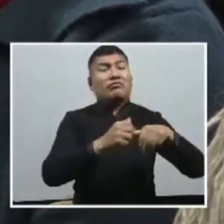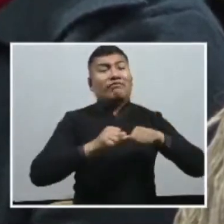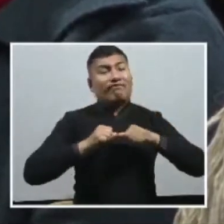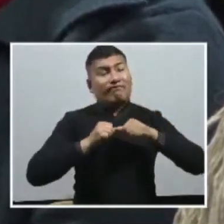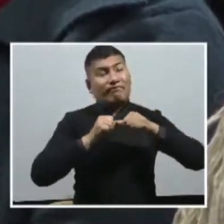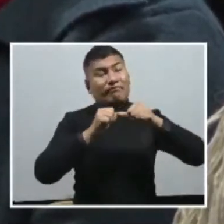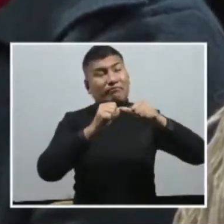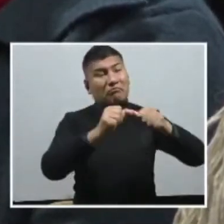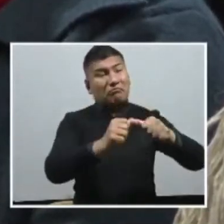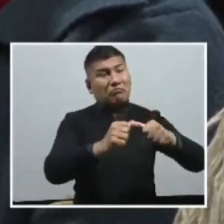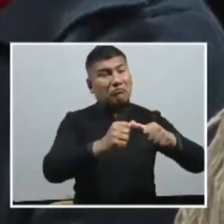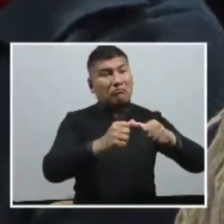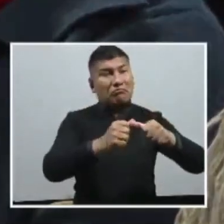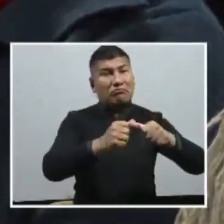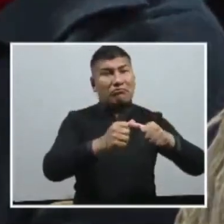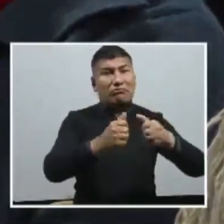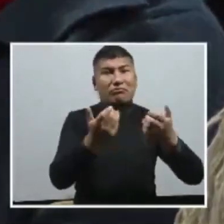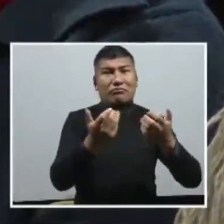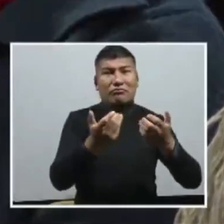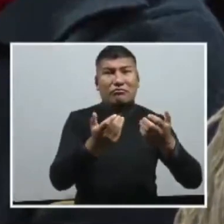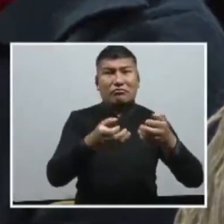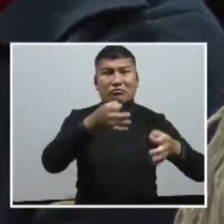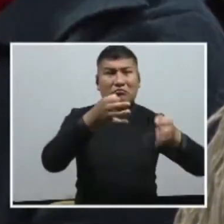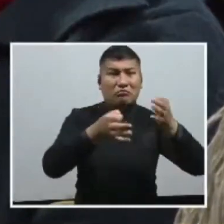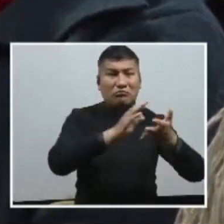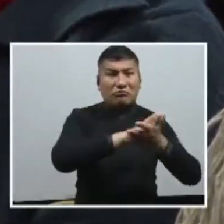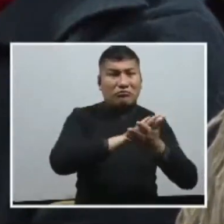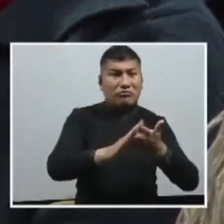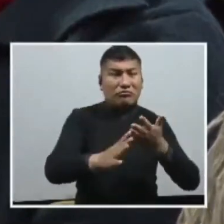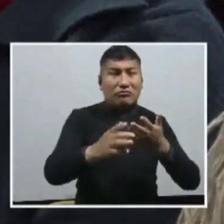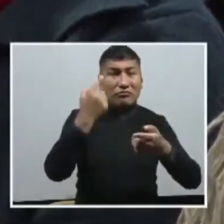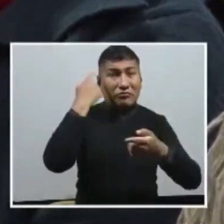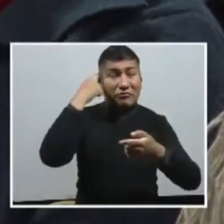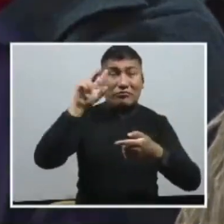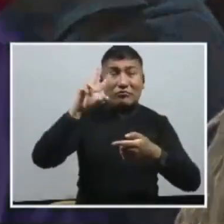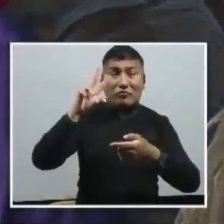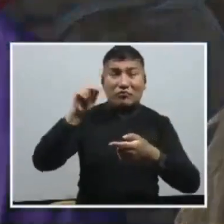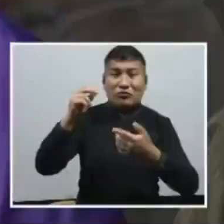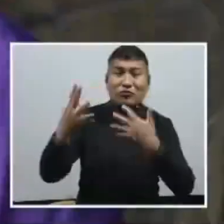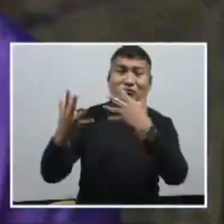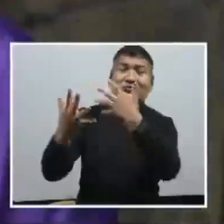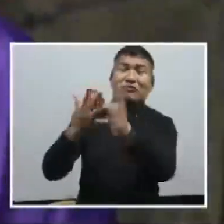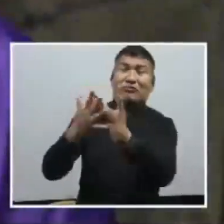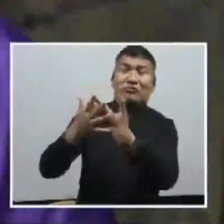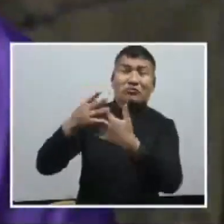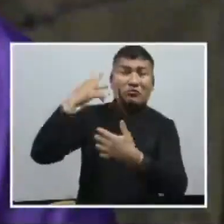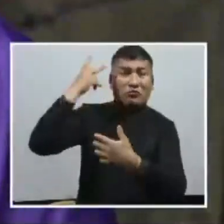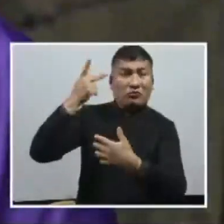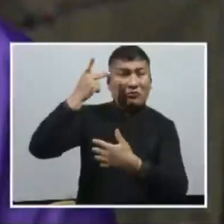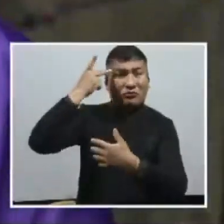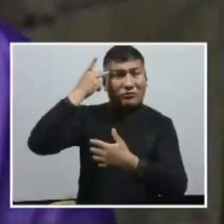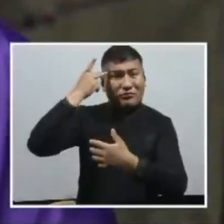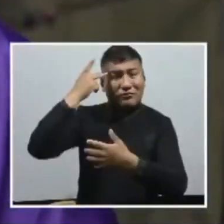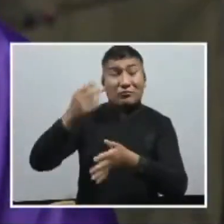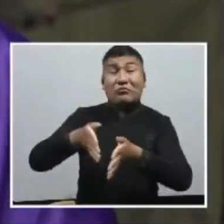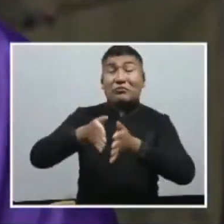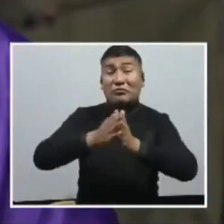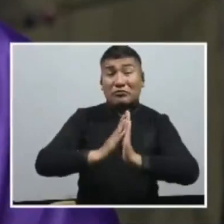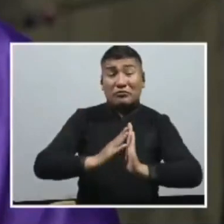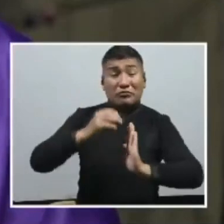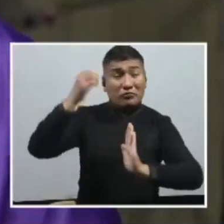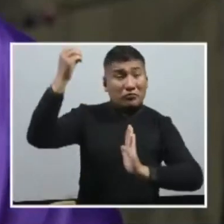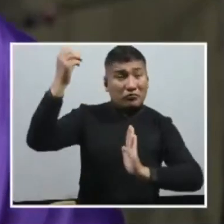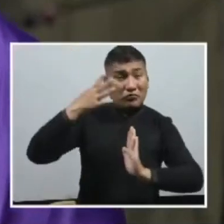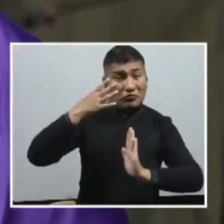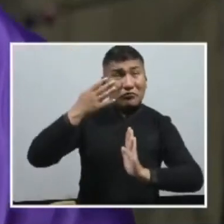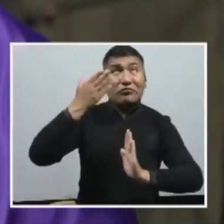indefinidas, para que no haya presos políticos víctimas de revanchismos. Pedimos que haya luz